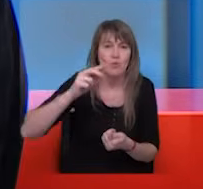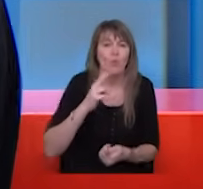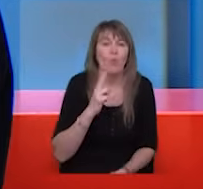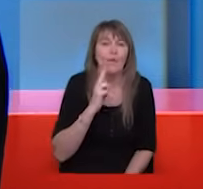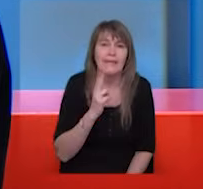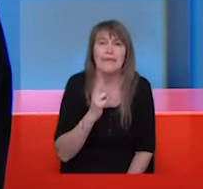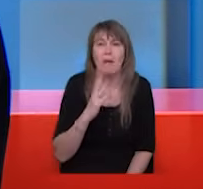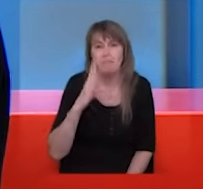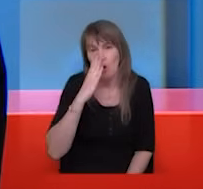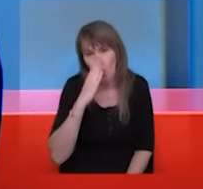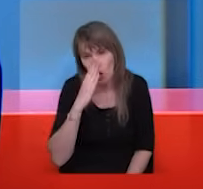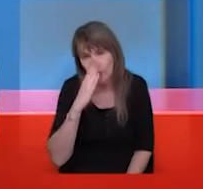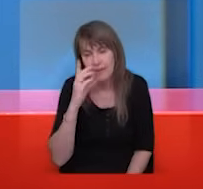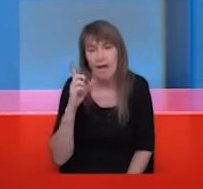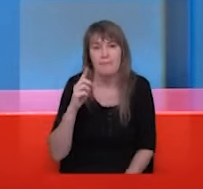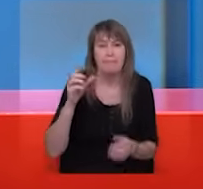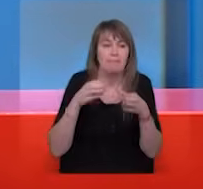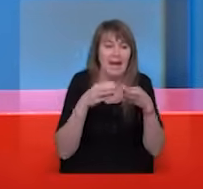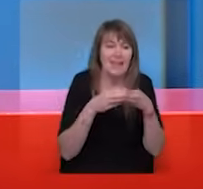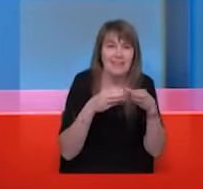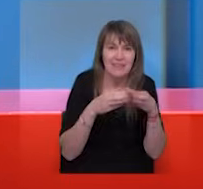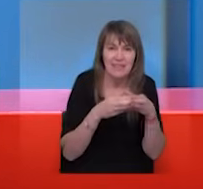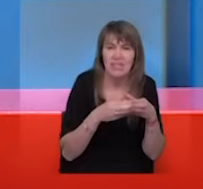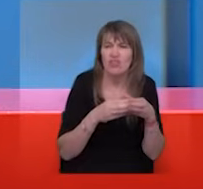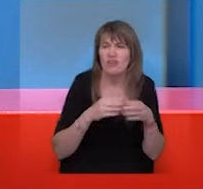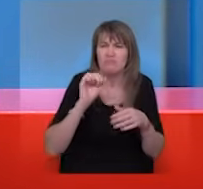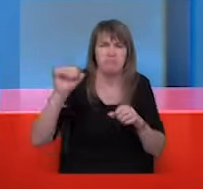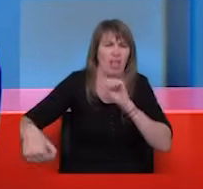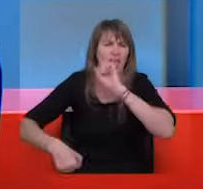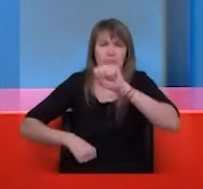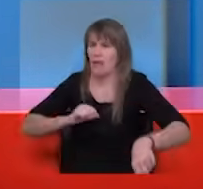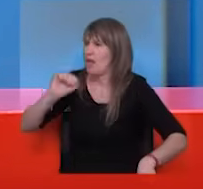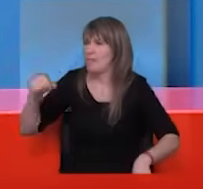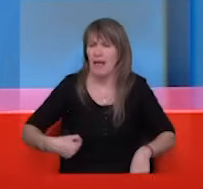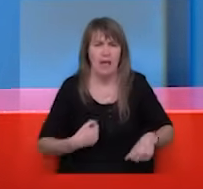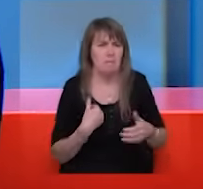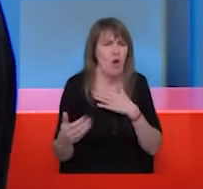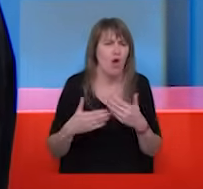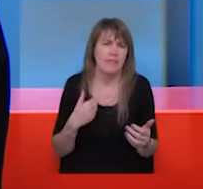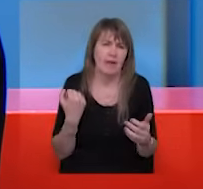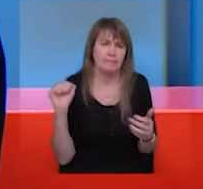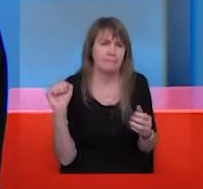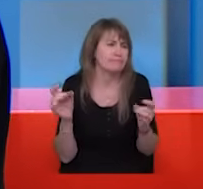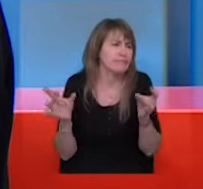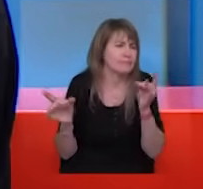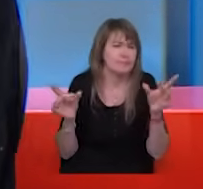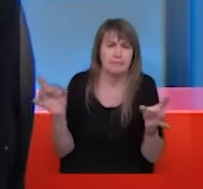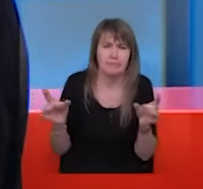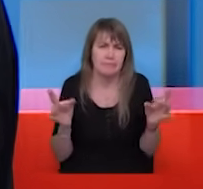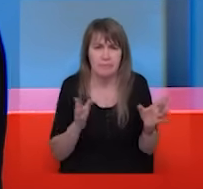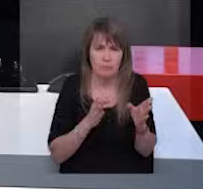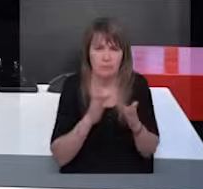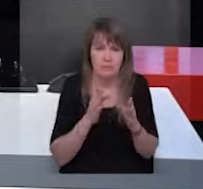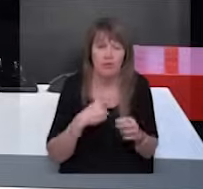Polonia donde los partidos van pasando por arriba de las reglas este dejan de valer las reglas y y bueno yo estoy muy